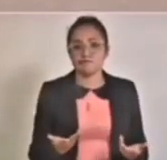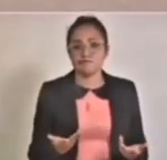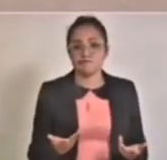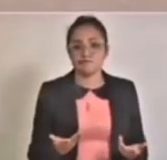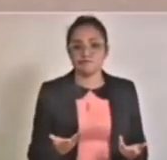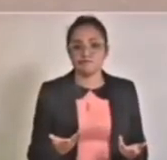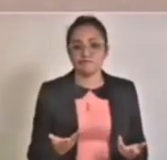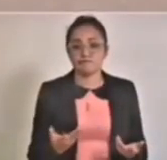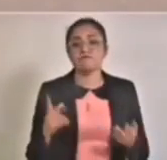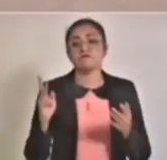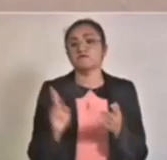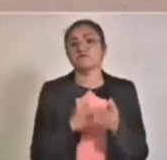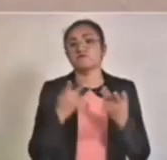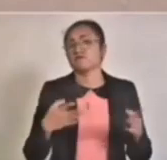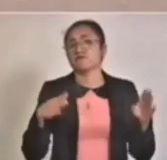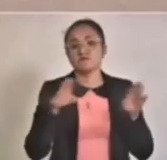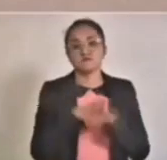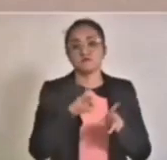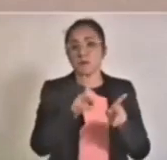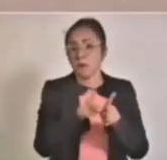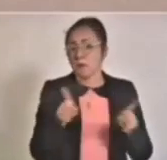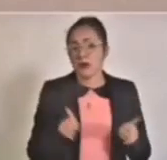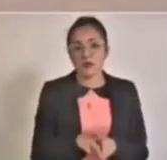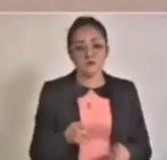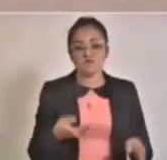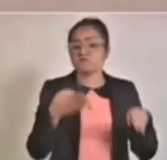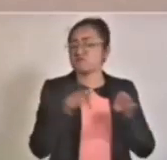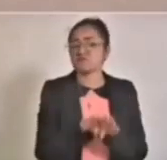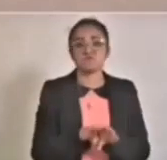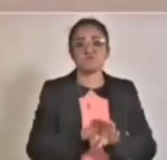podríamos clausurar dicho centro comercial.